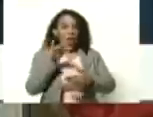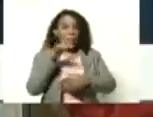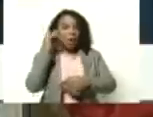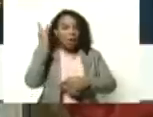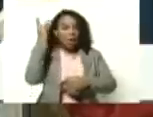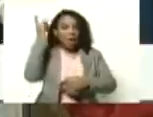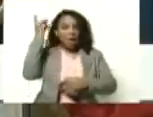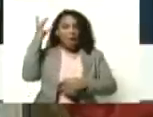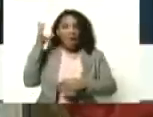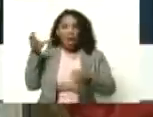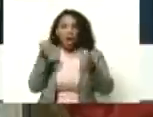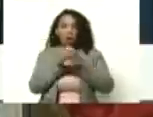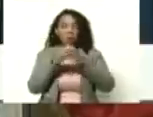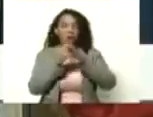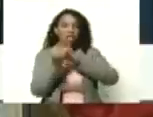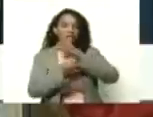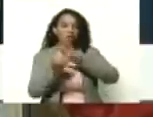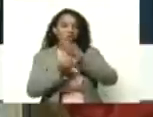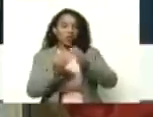ante los organismos